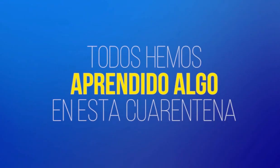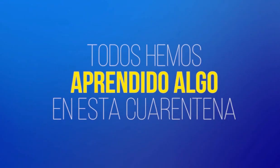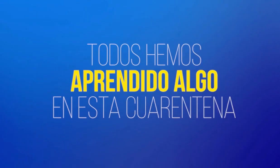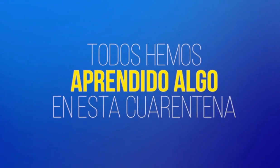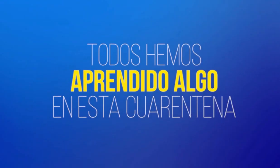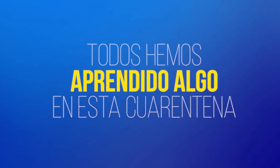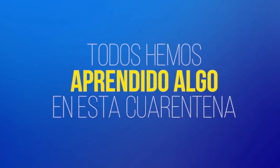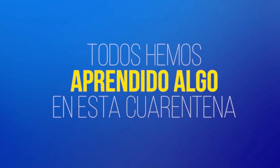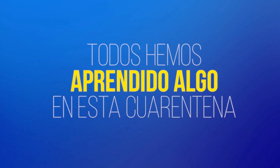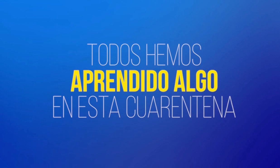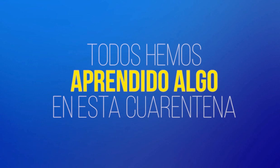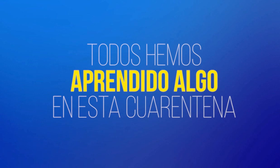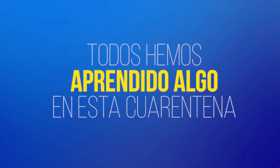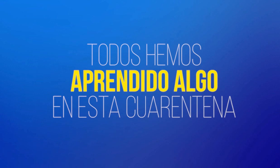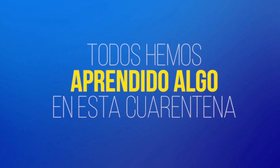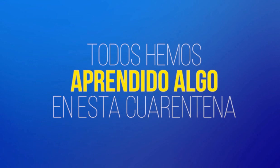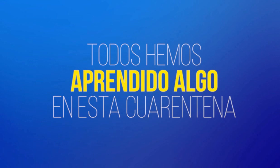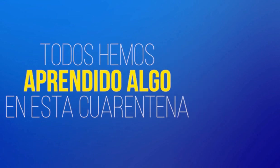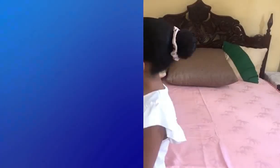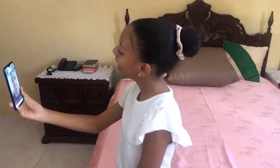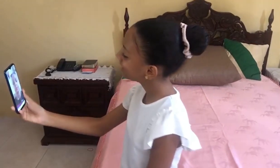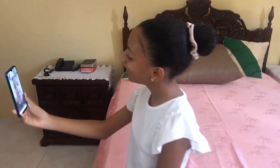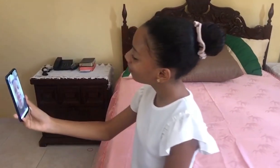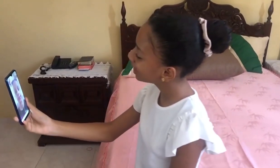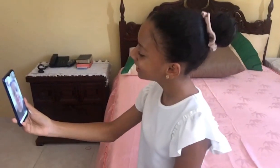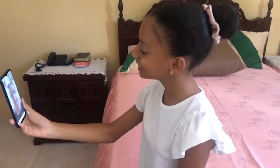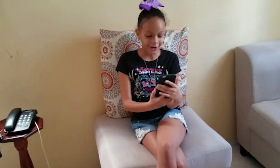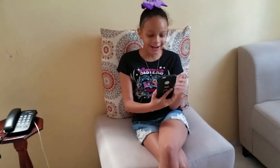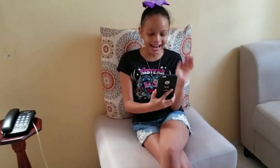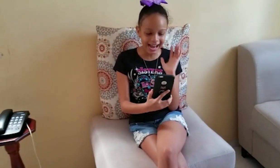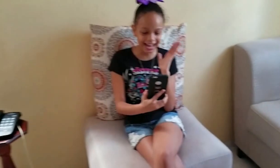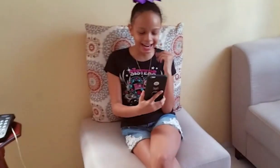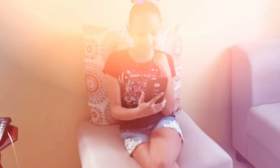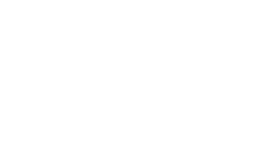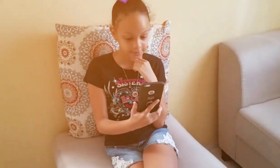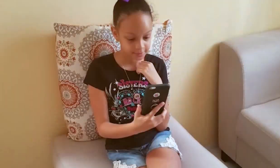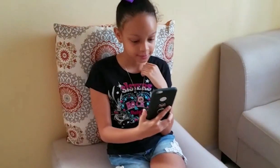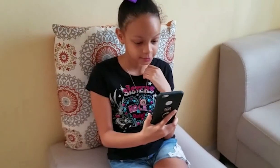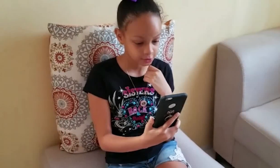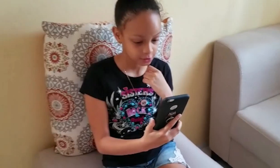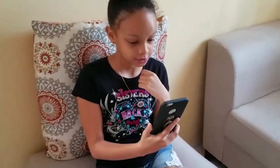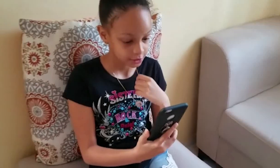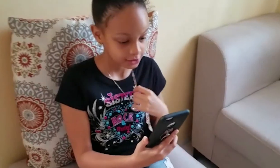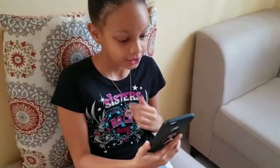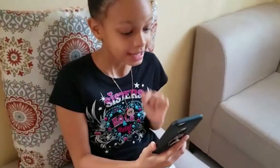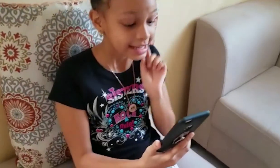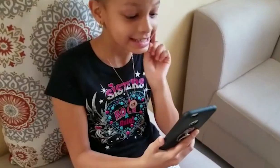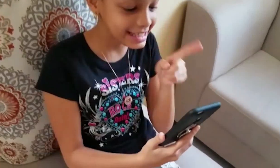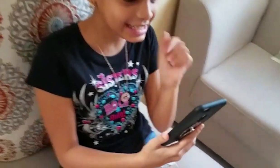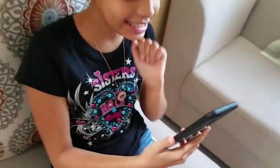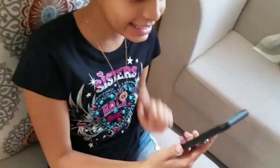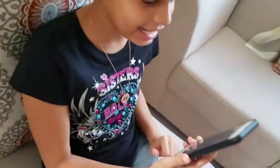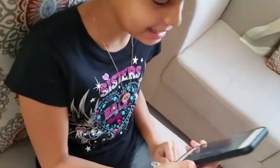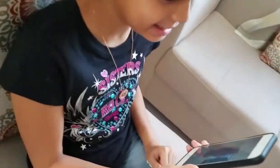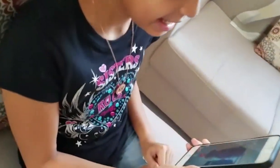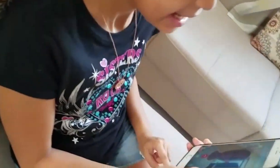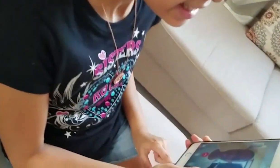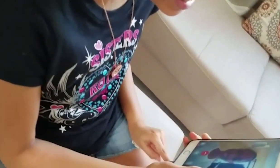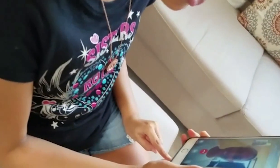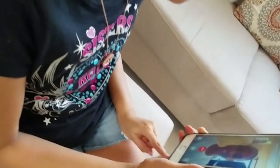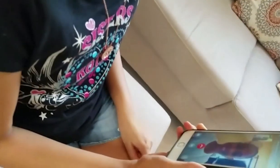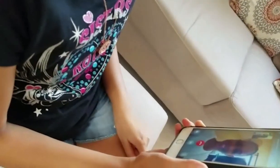Todos hemos aprendido algo en esta cuarentena. Hola, Sofi. Hola, Ana. 2 por 8,